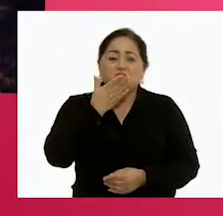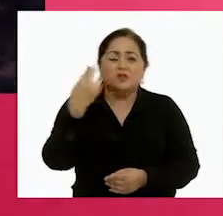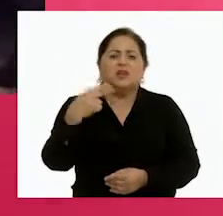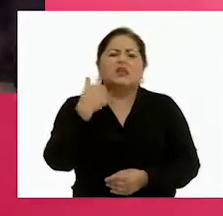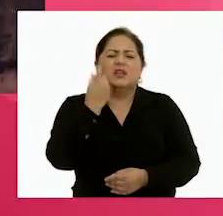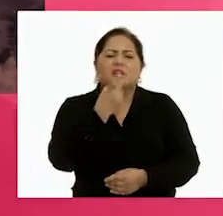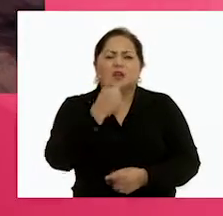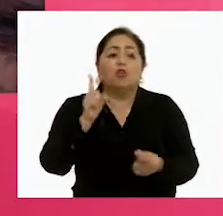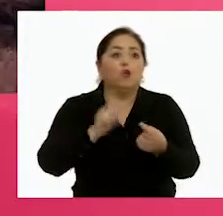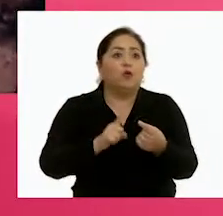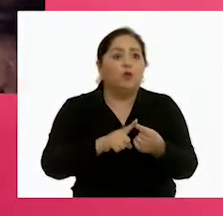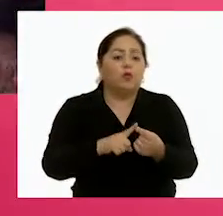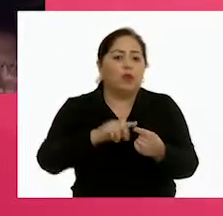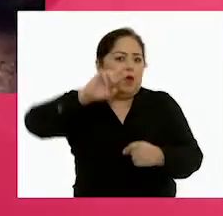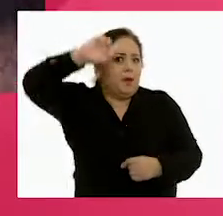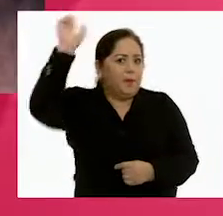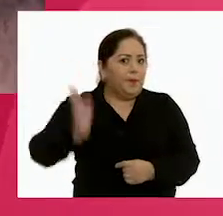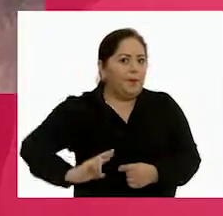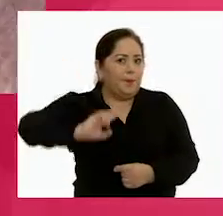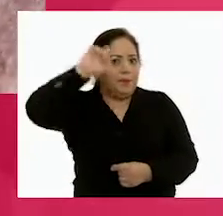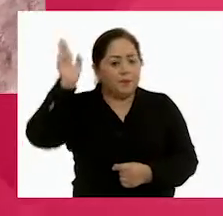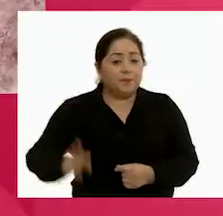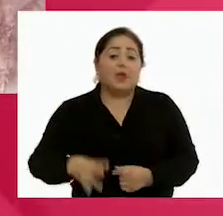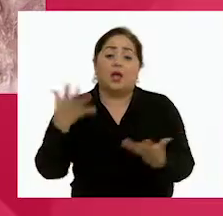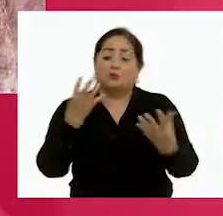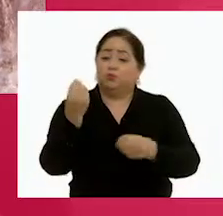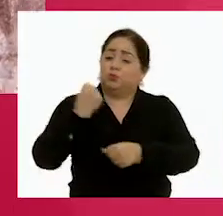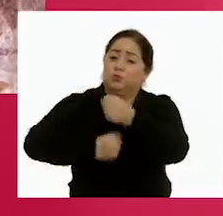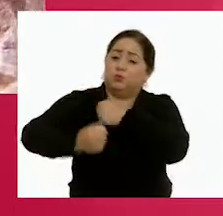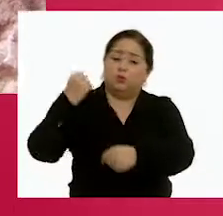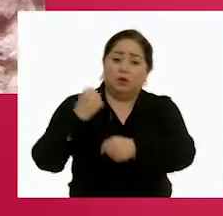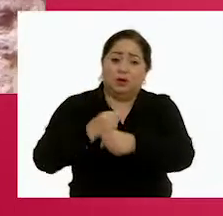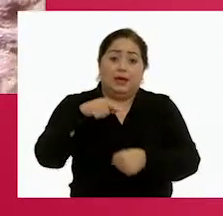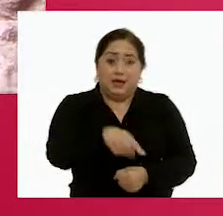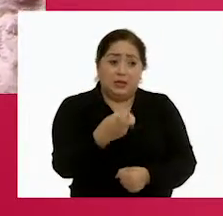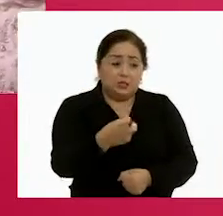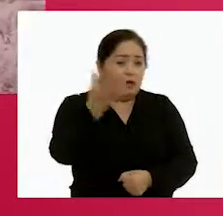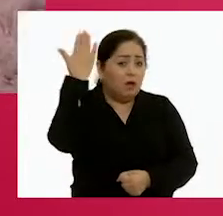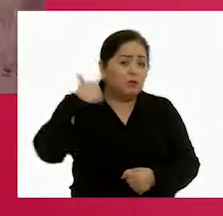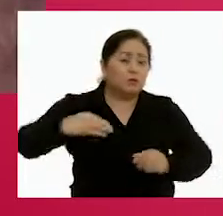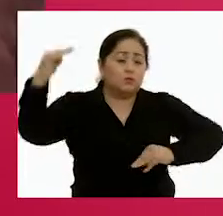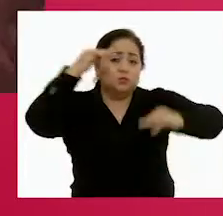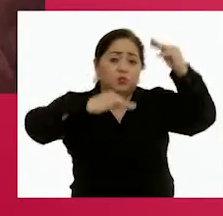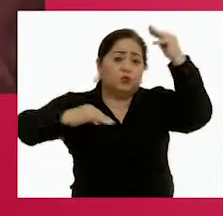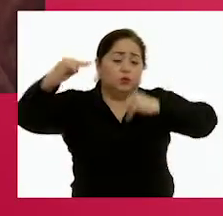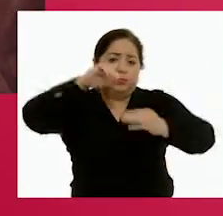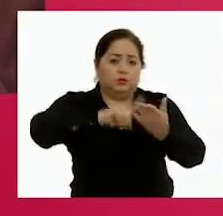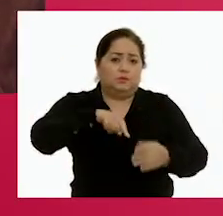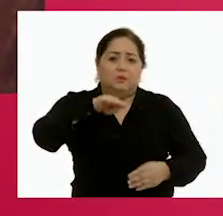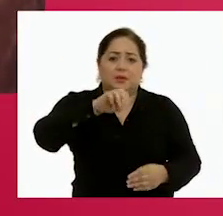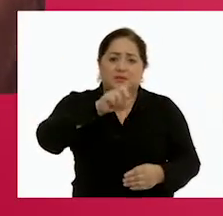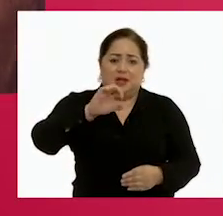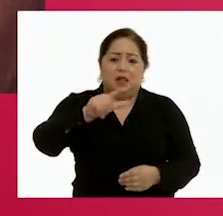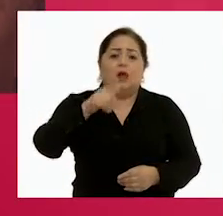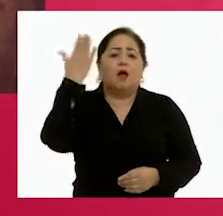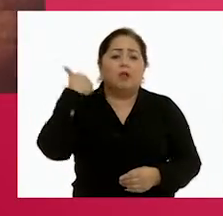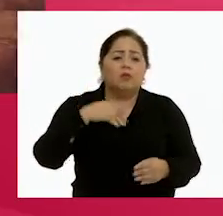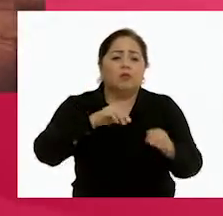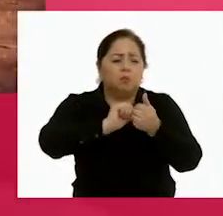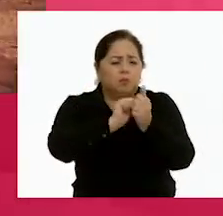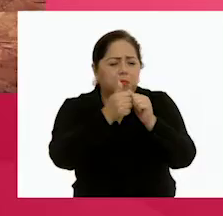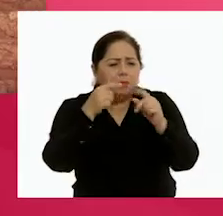significa «donde cayó el trueno». Hace millones de años, esto era una montaña del Valle del Mezquital que se perforó